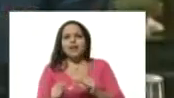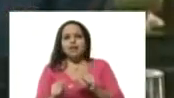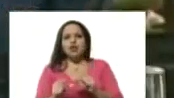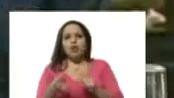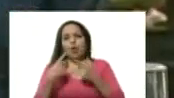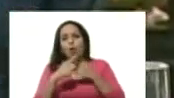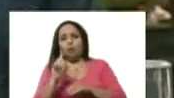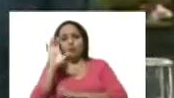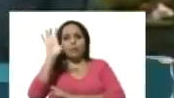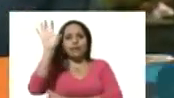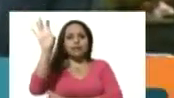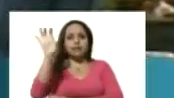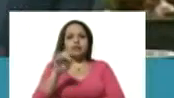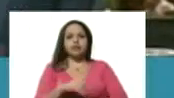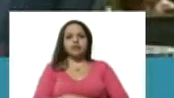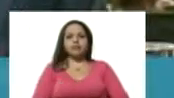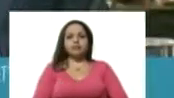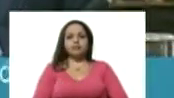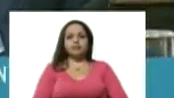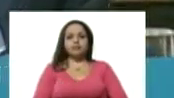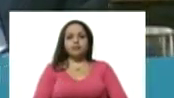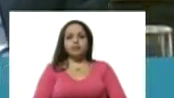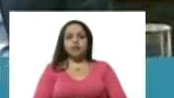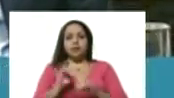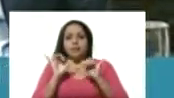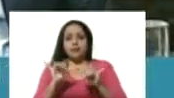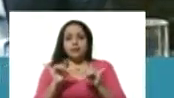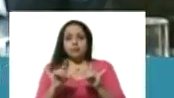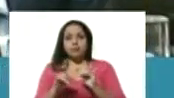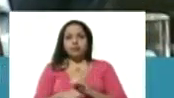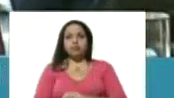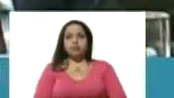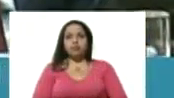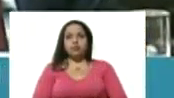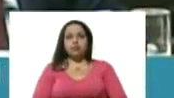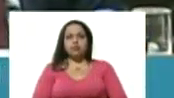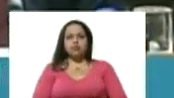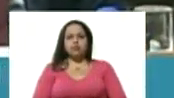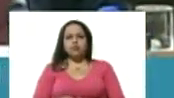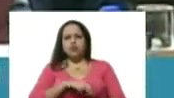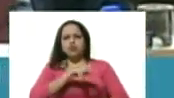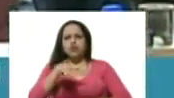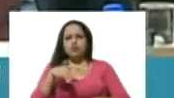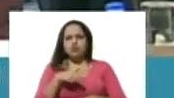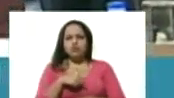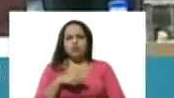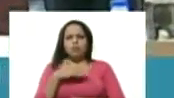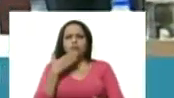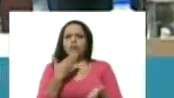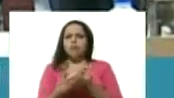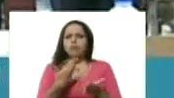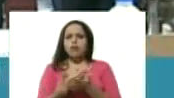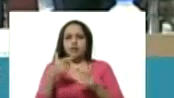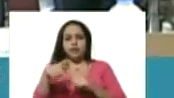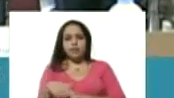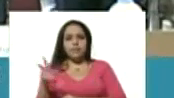exterior. En ese sentido, nosotros proponemos desde Venezuela